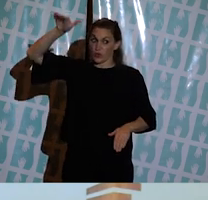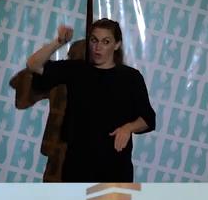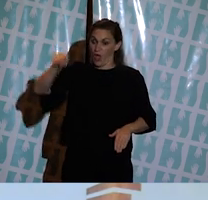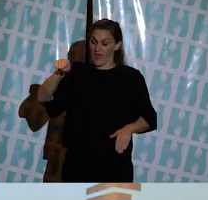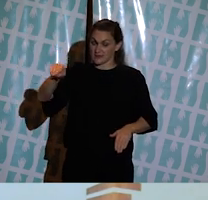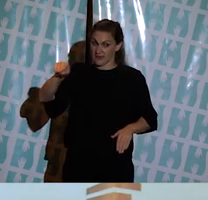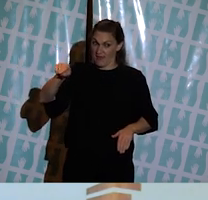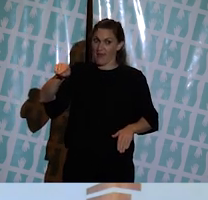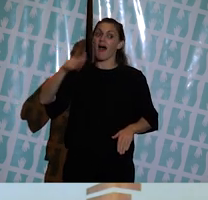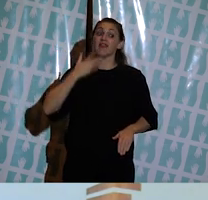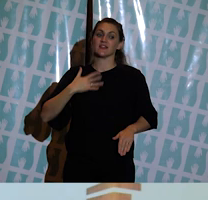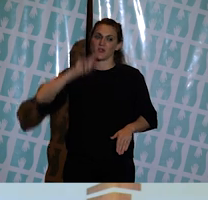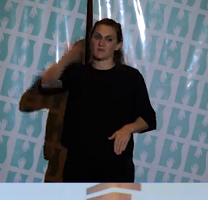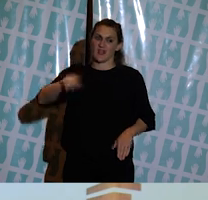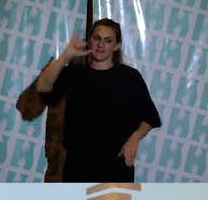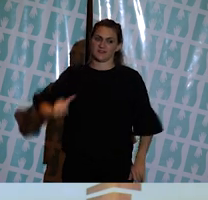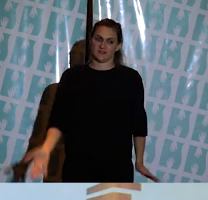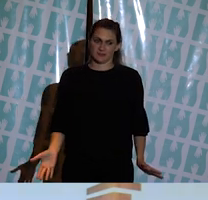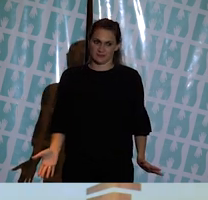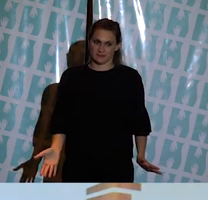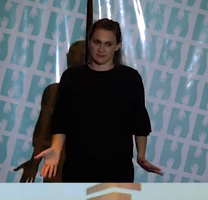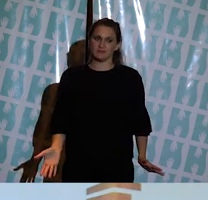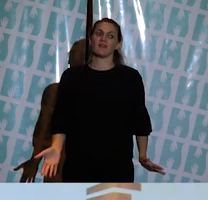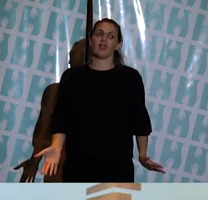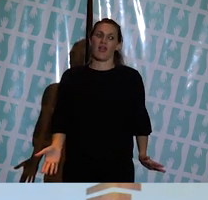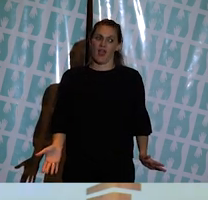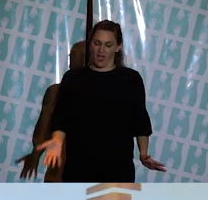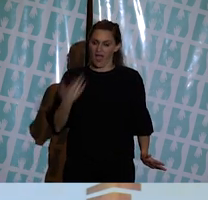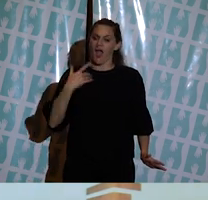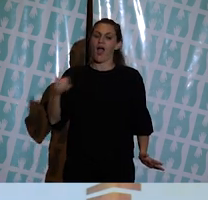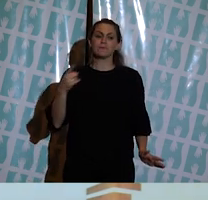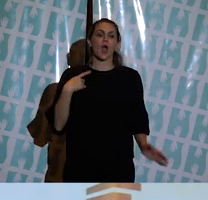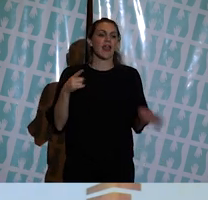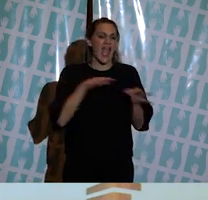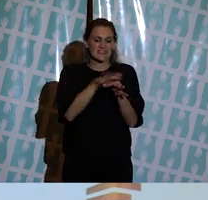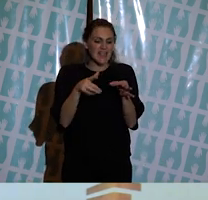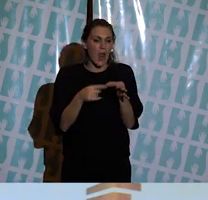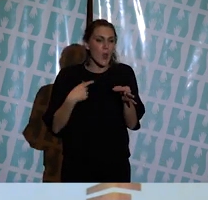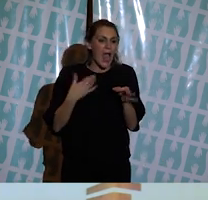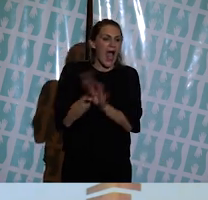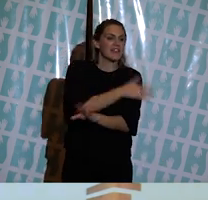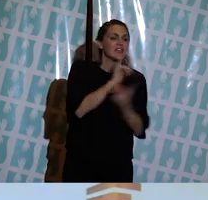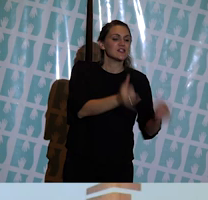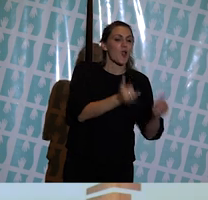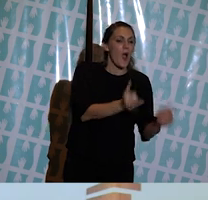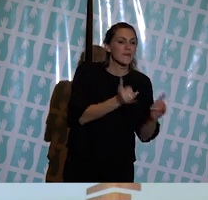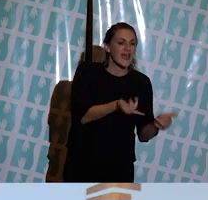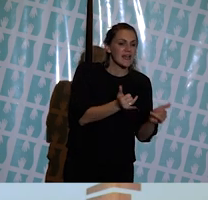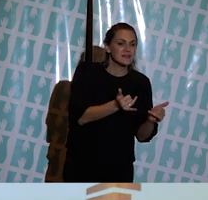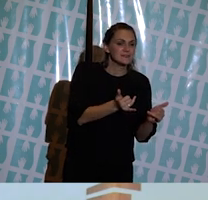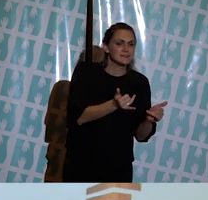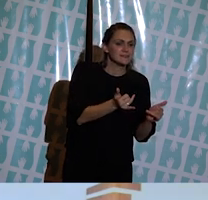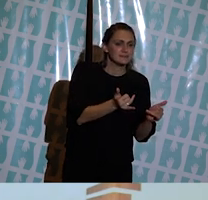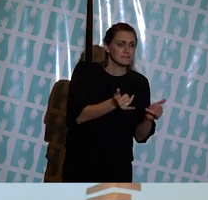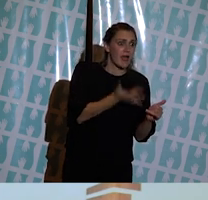adolescente. Hay cosas que tienen que ver con eso, con el efecto que produce el alcohol en el cerebro adolescente, diferencial a lo que sucede con el cerebro